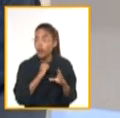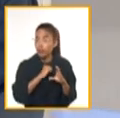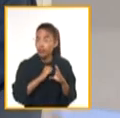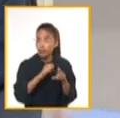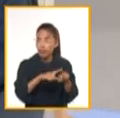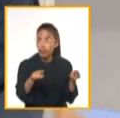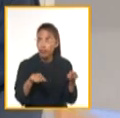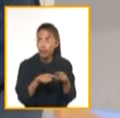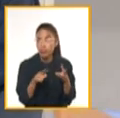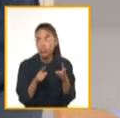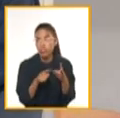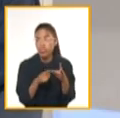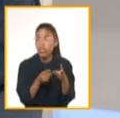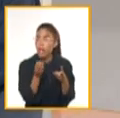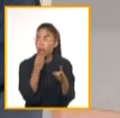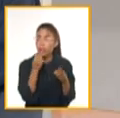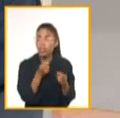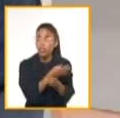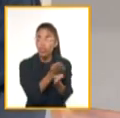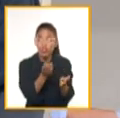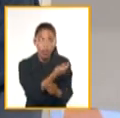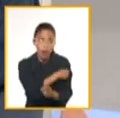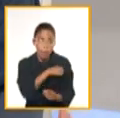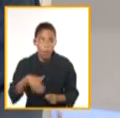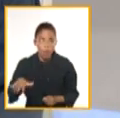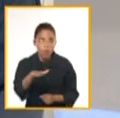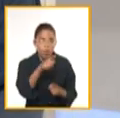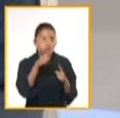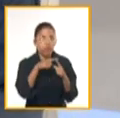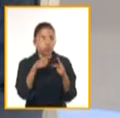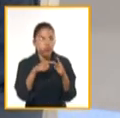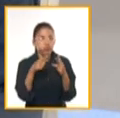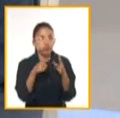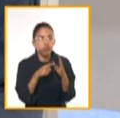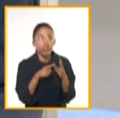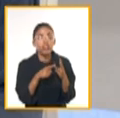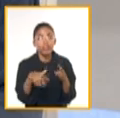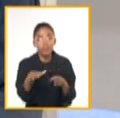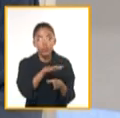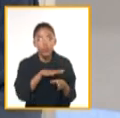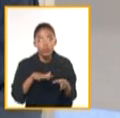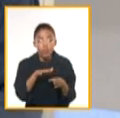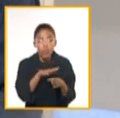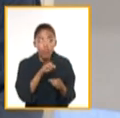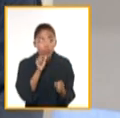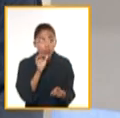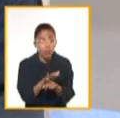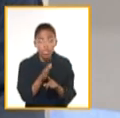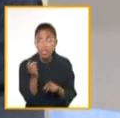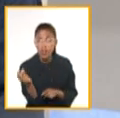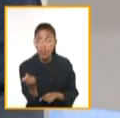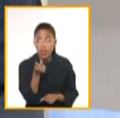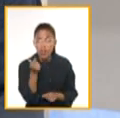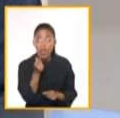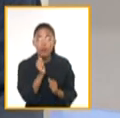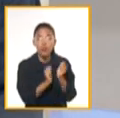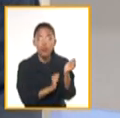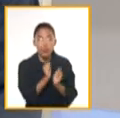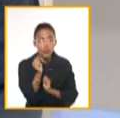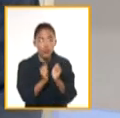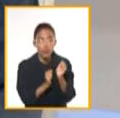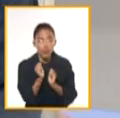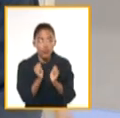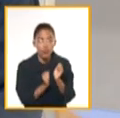la alimentación al pueblo, eso sí se activa rápidamente. Son unidades que operan de manera inmediata, son motores de combustión interna y